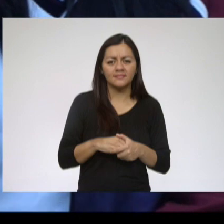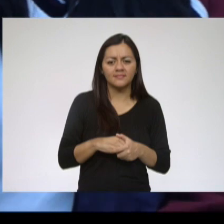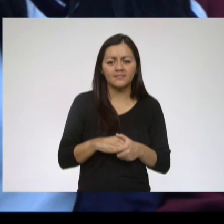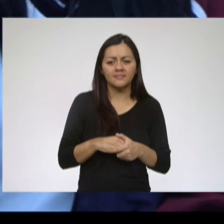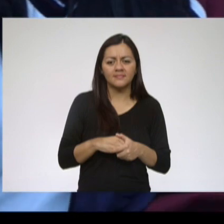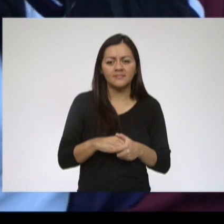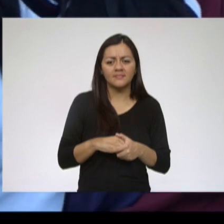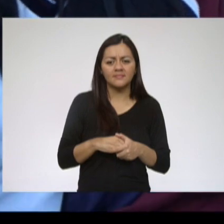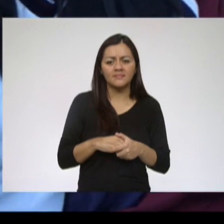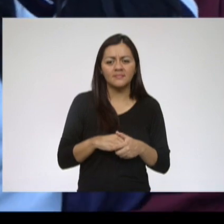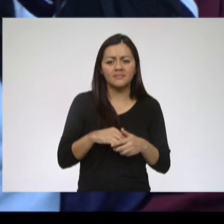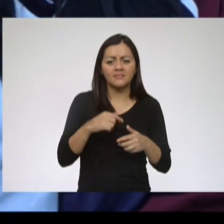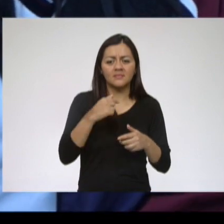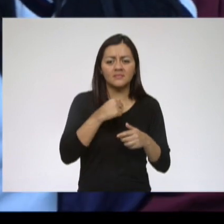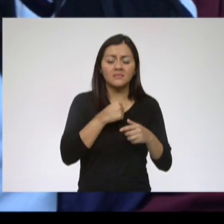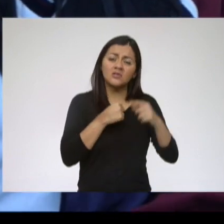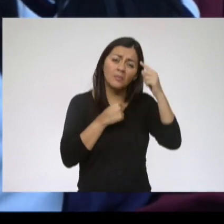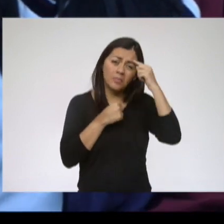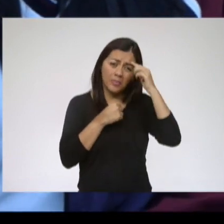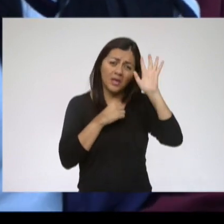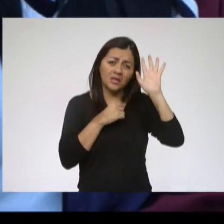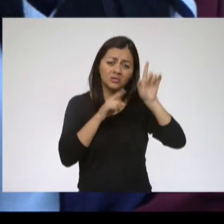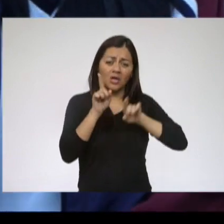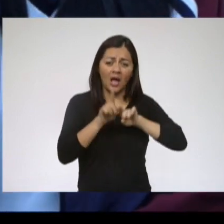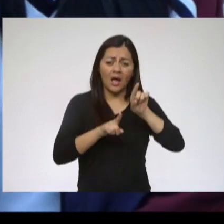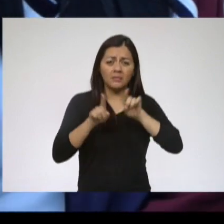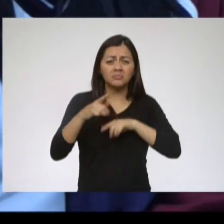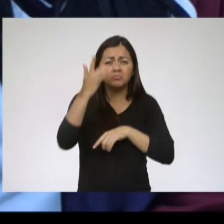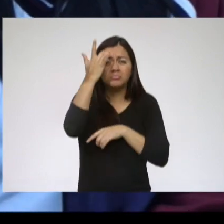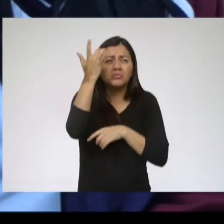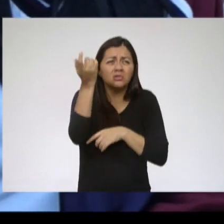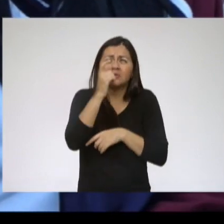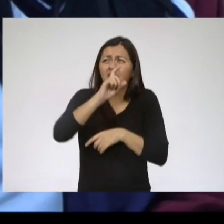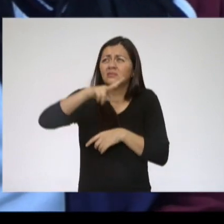No sé, a veces uno se pone a pensar y dice, ¿por qué se fue?